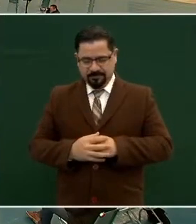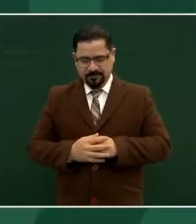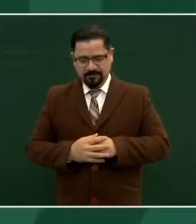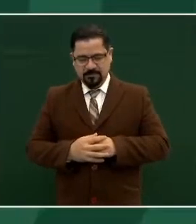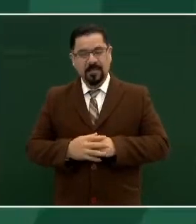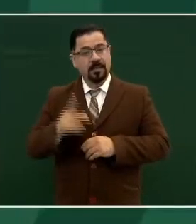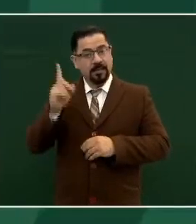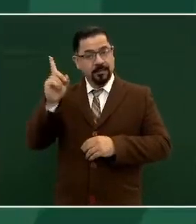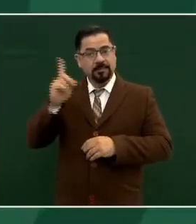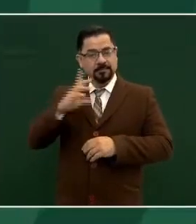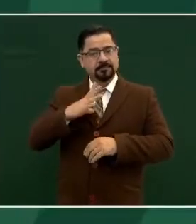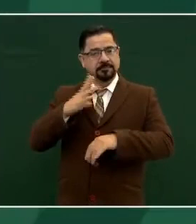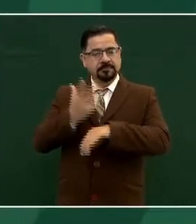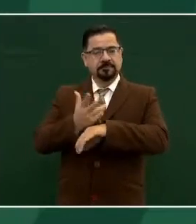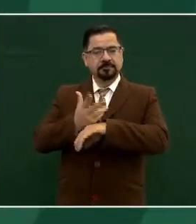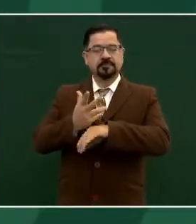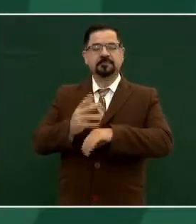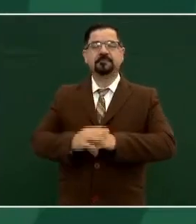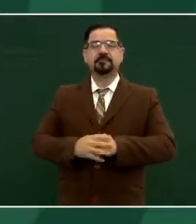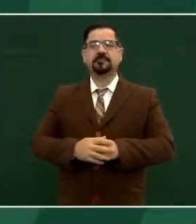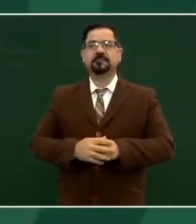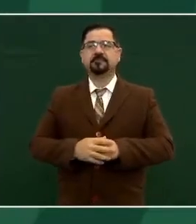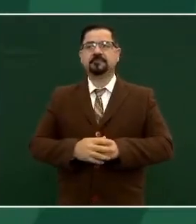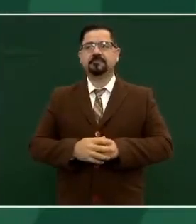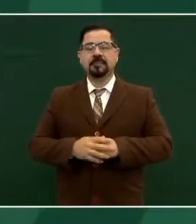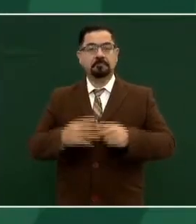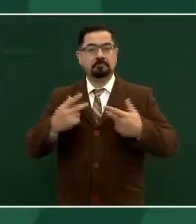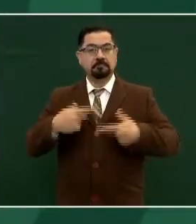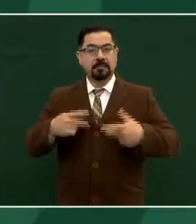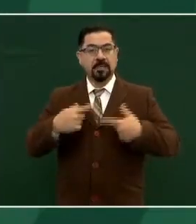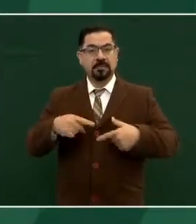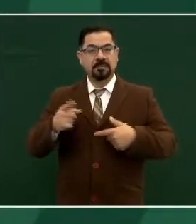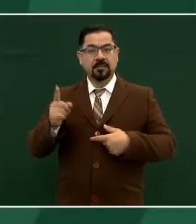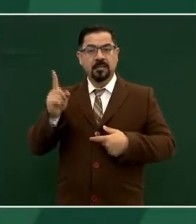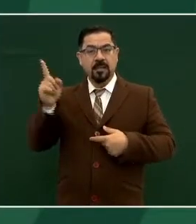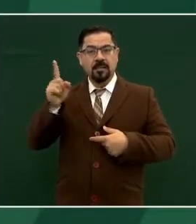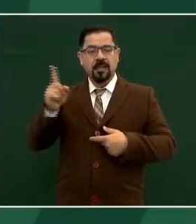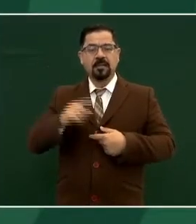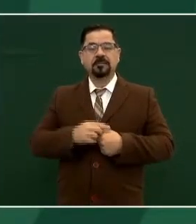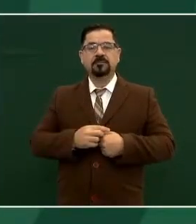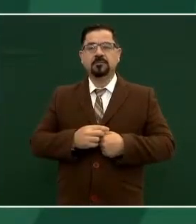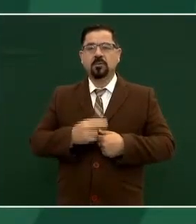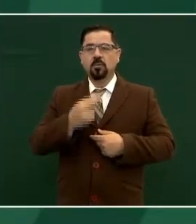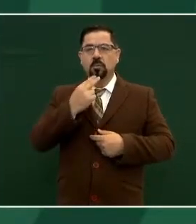en Estados Unidos, los que usan las camas calientes,